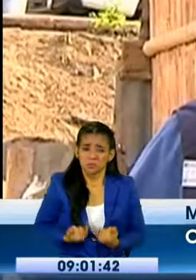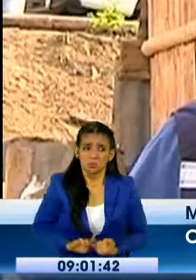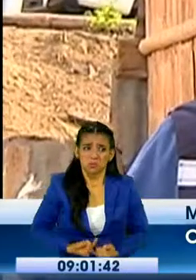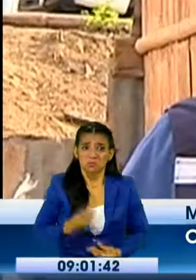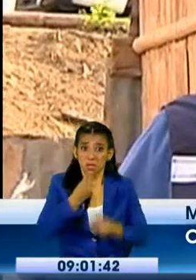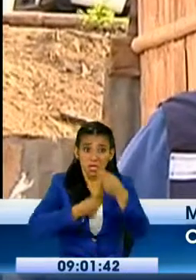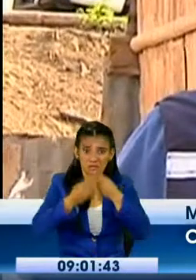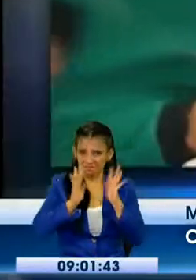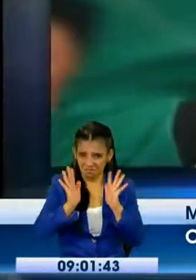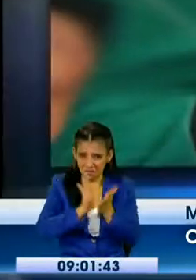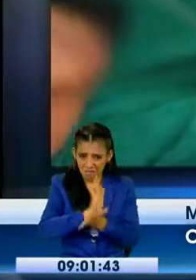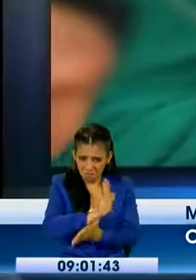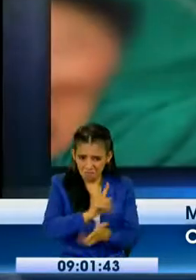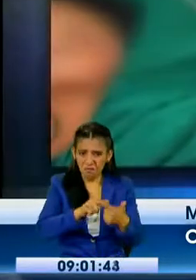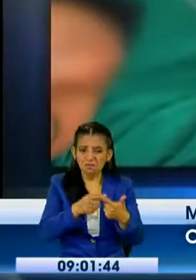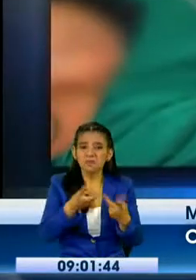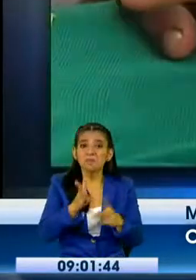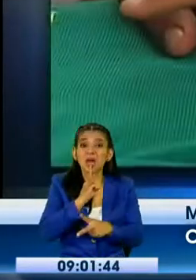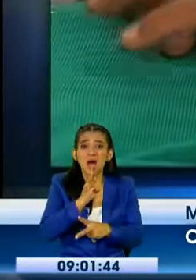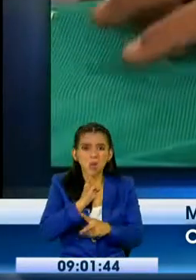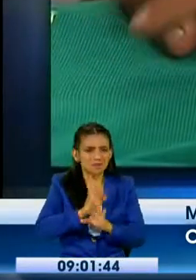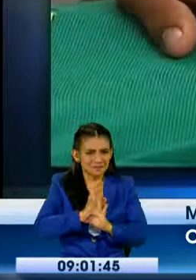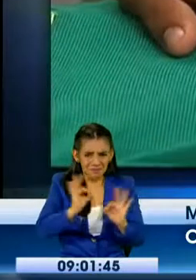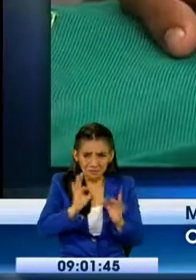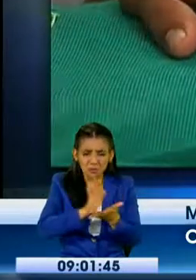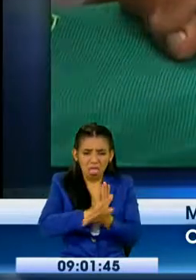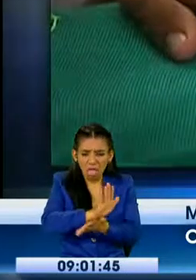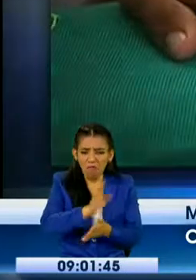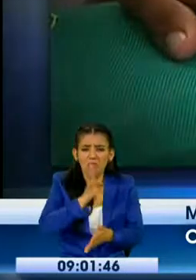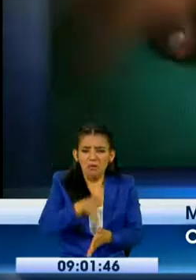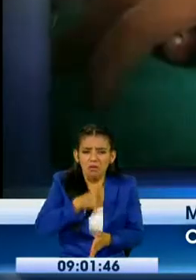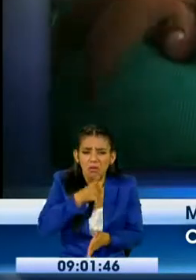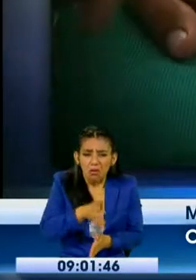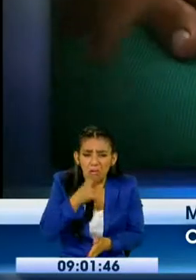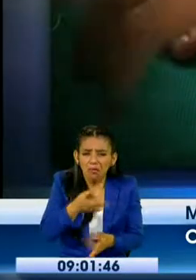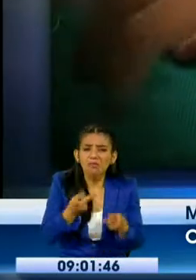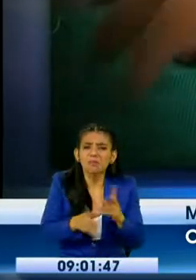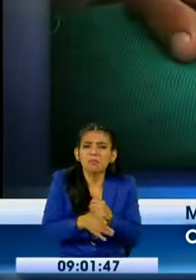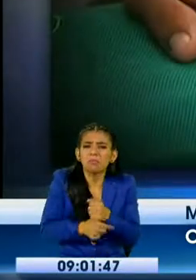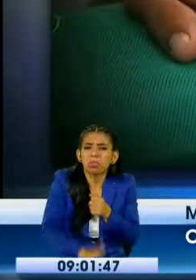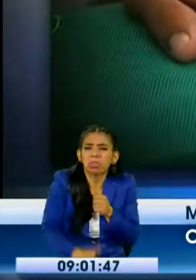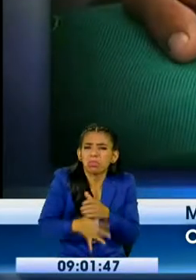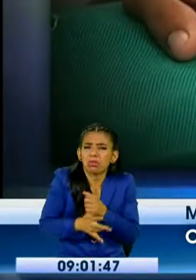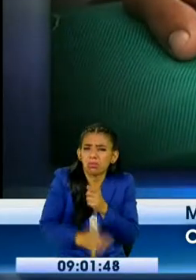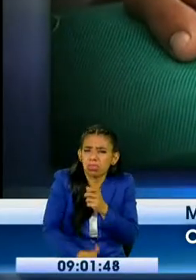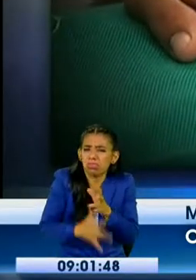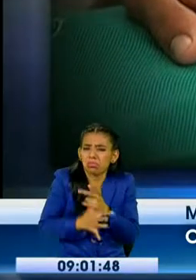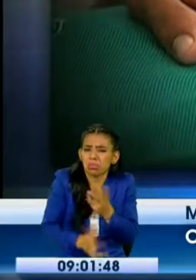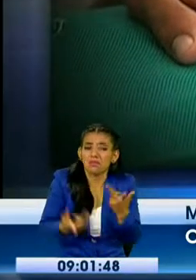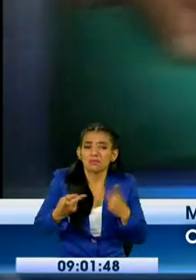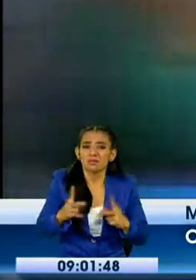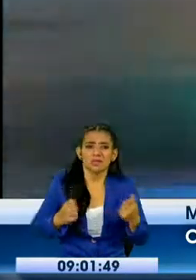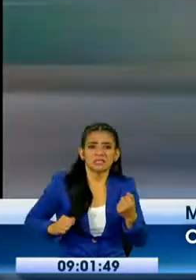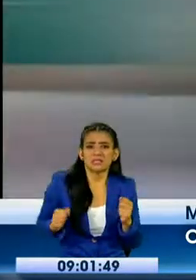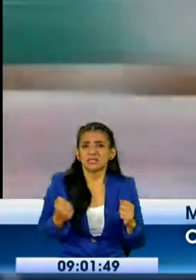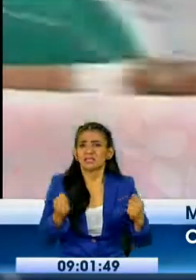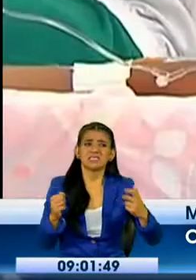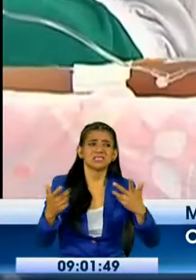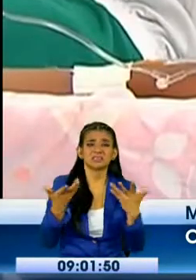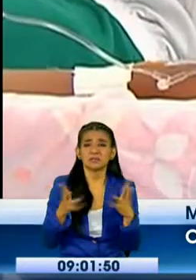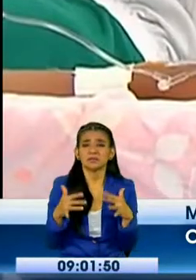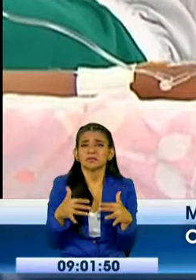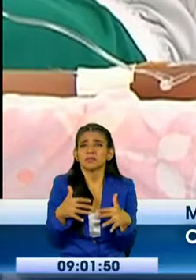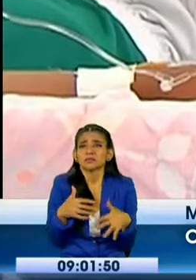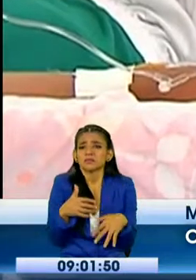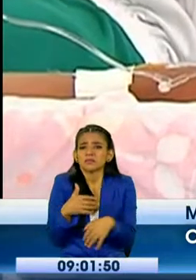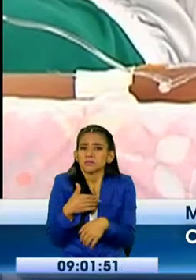nada, deshidratación, porque prácticamente todo lo vomita, está con diarrea. Ya, ansiedad, temblores. Luego el